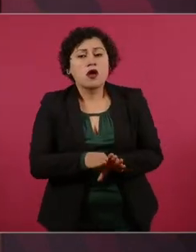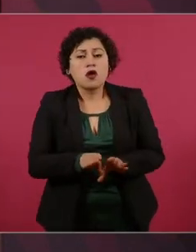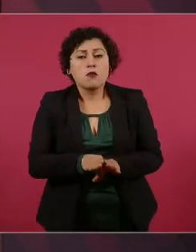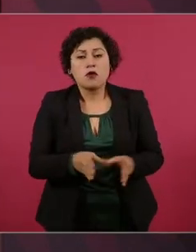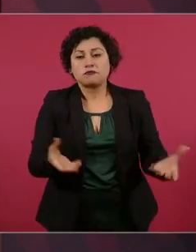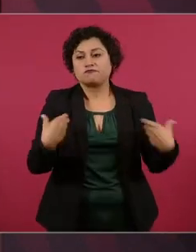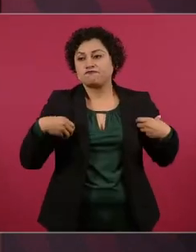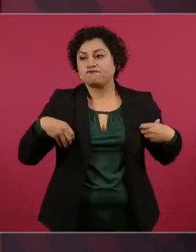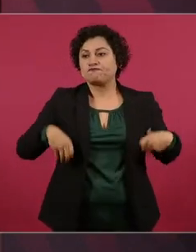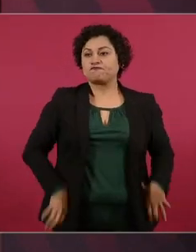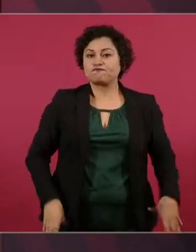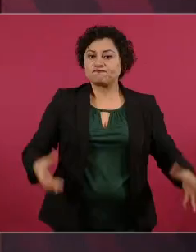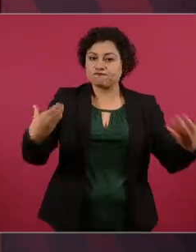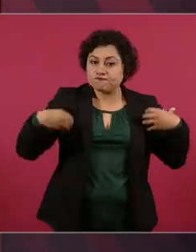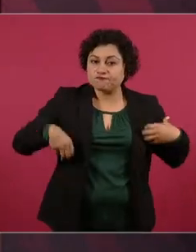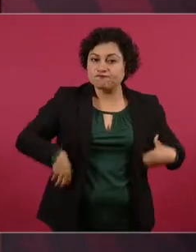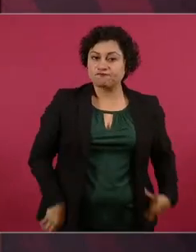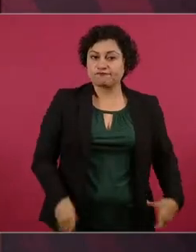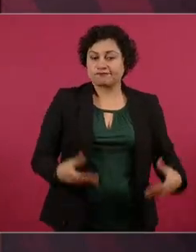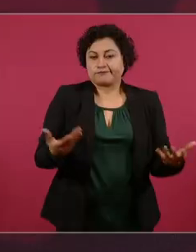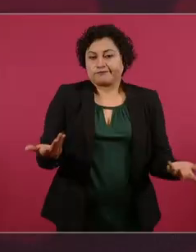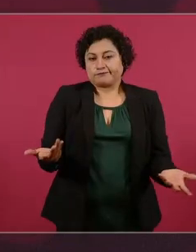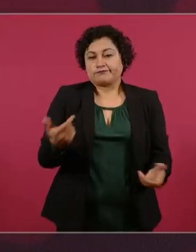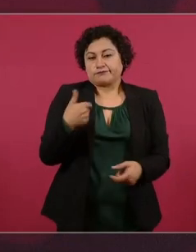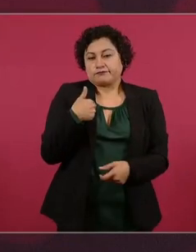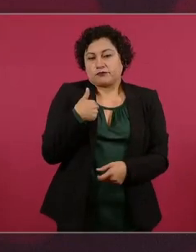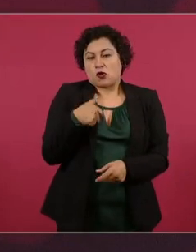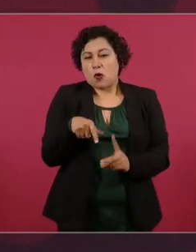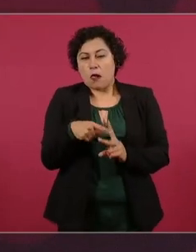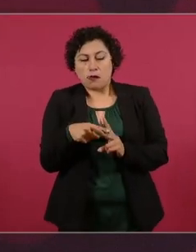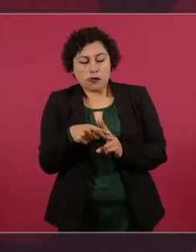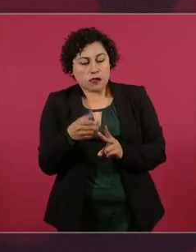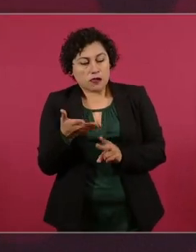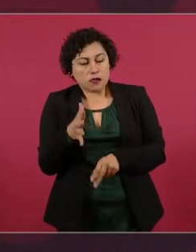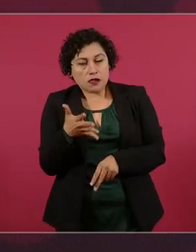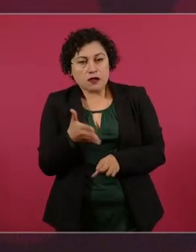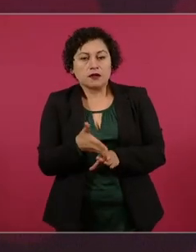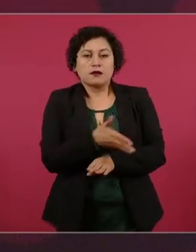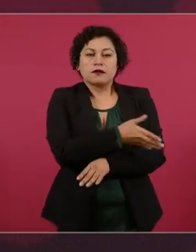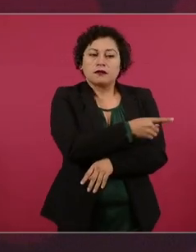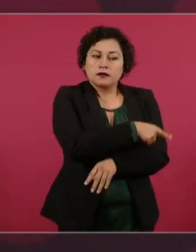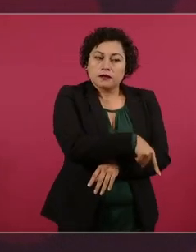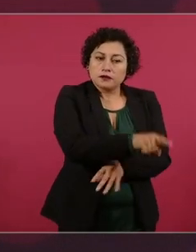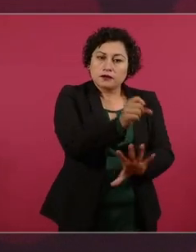Eso es lo que calculo, que se robaban.